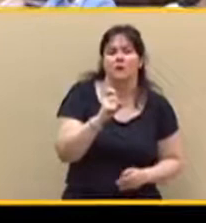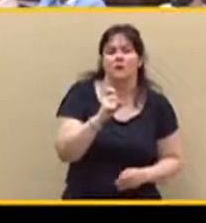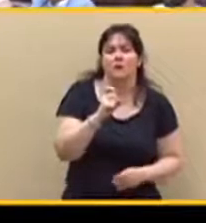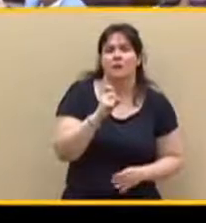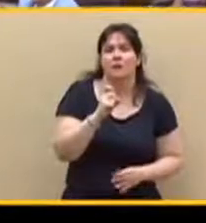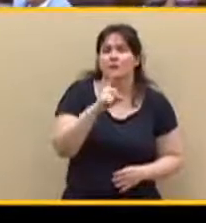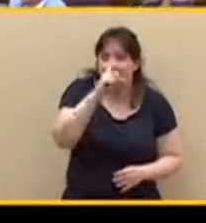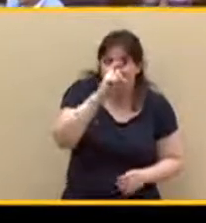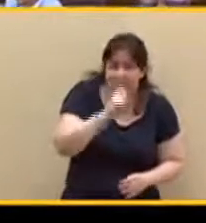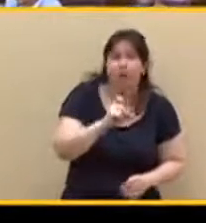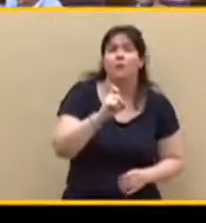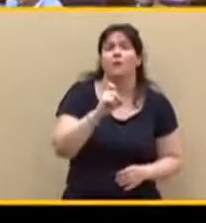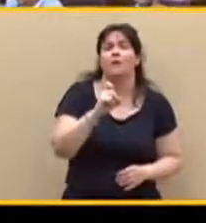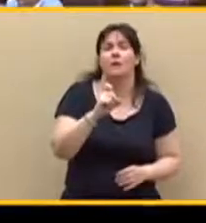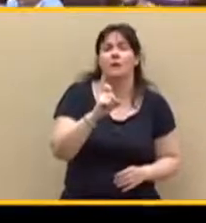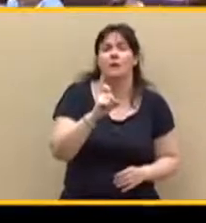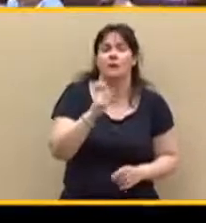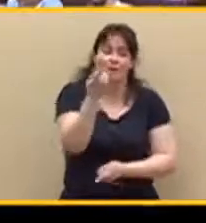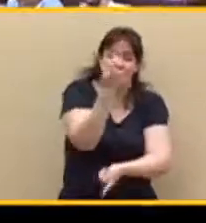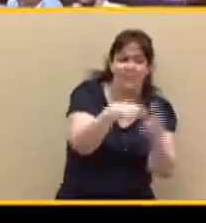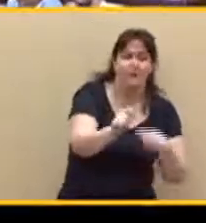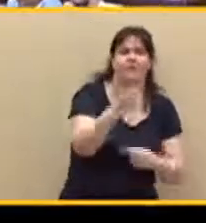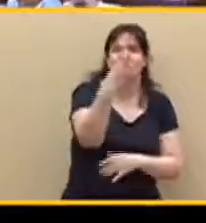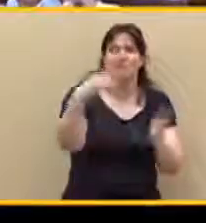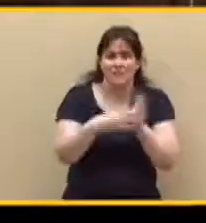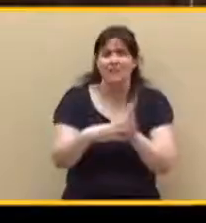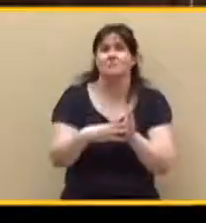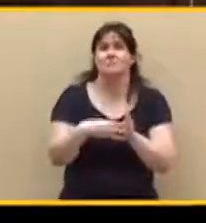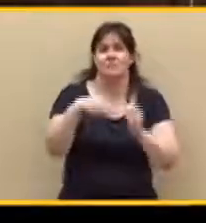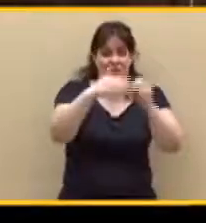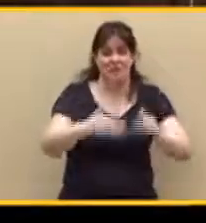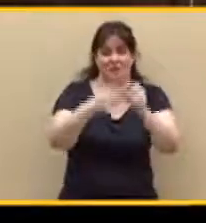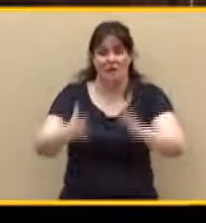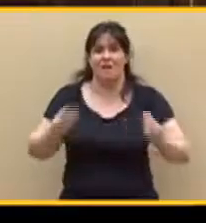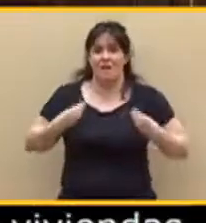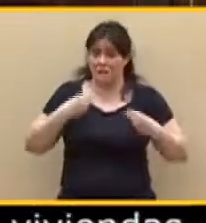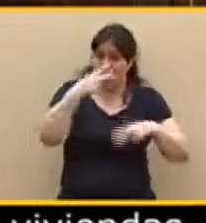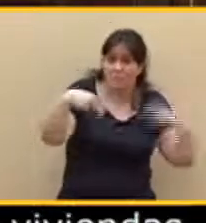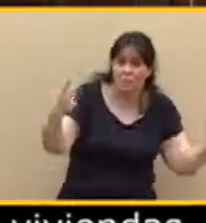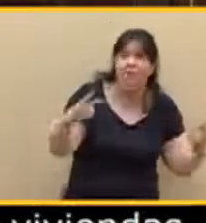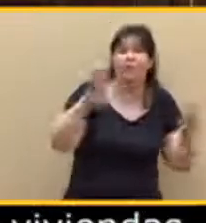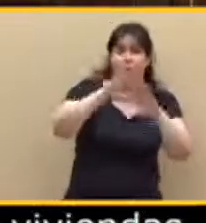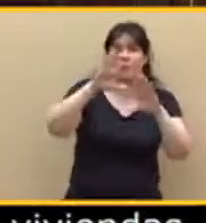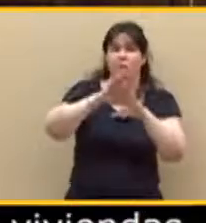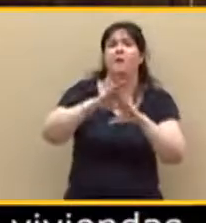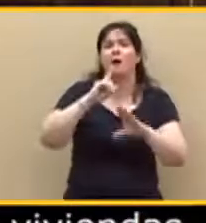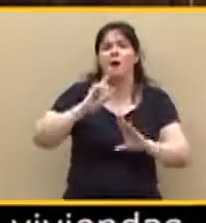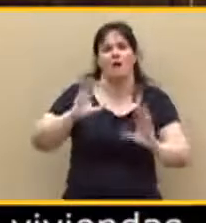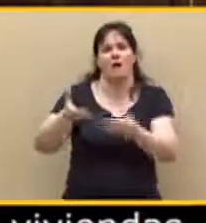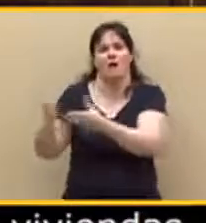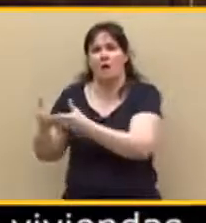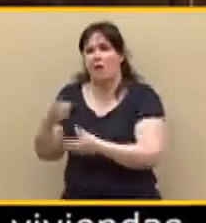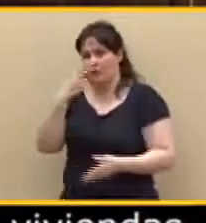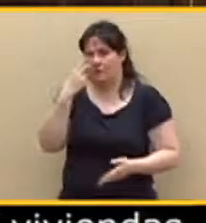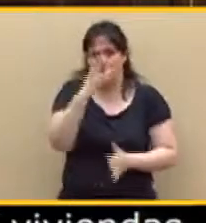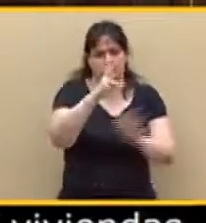¿Se acuerdan ustedes de la venta de casi 3.000 viviendas públicas en la Comunidad de Madrid a fondos buitres, señorías? Qué casualidad que el que